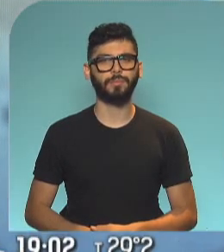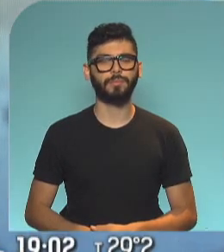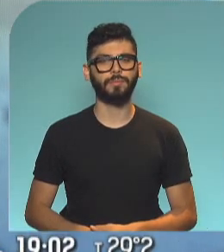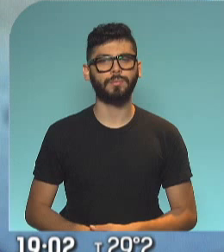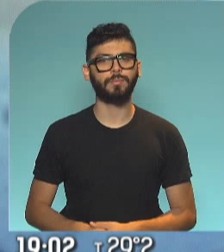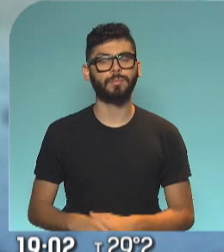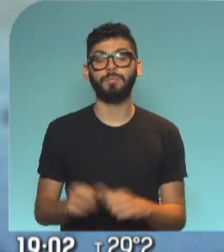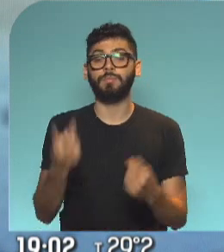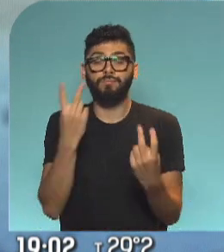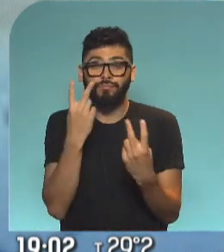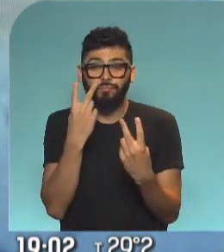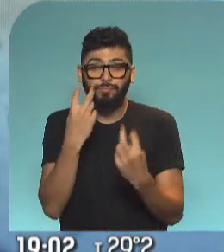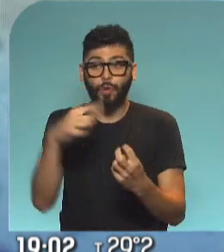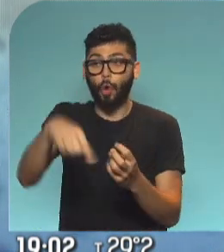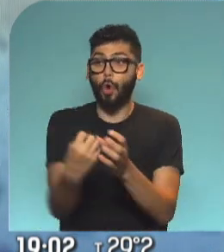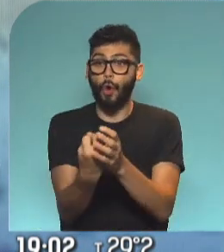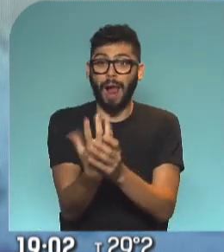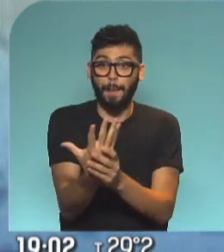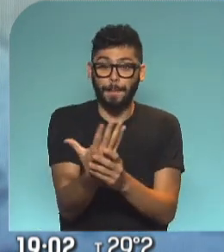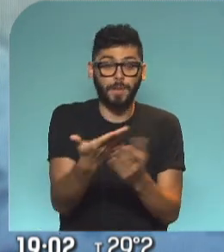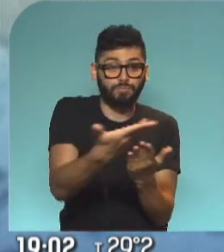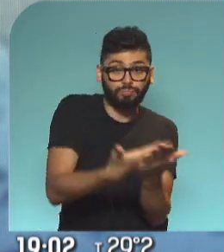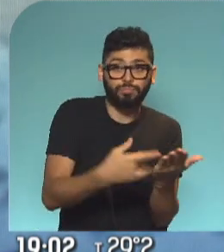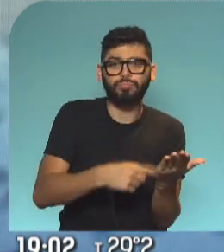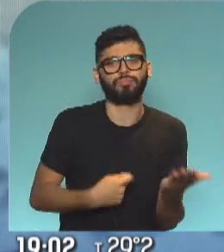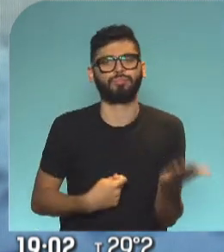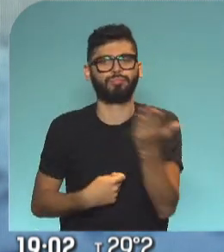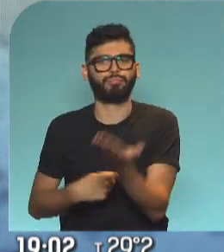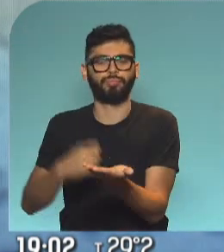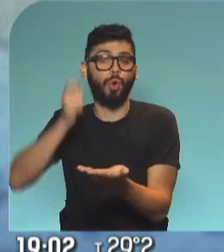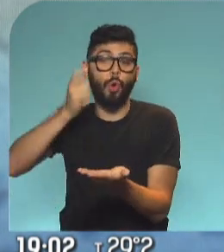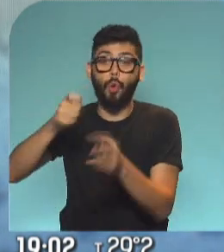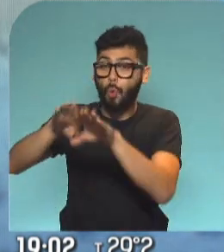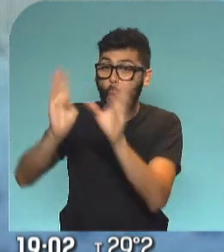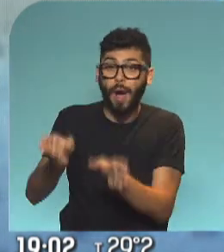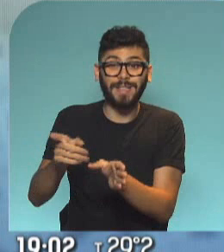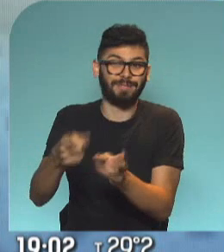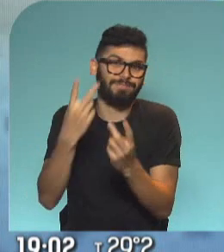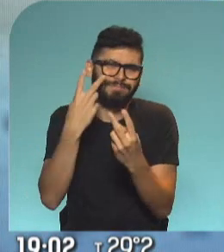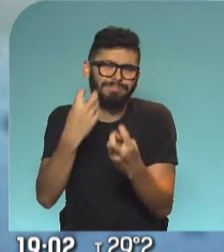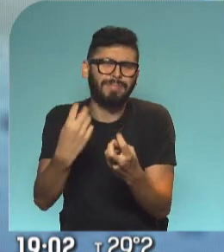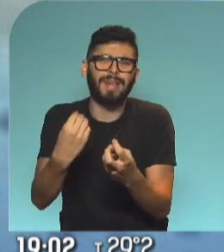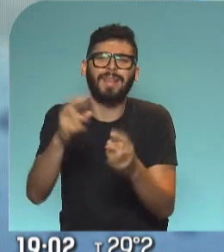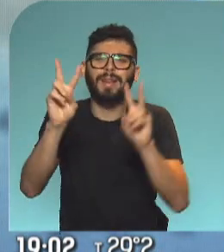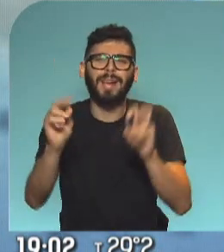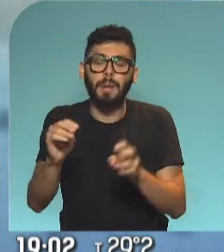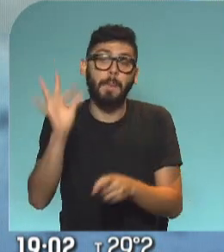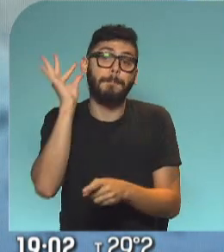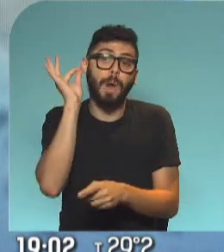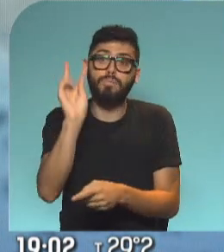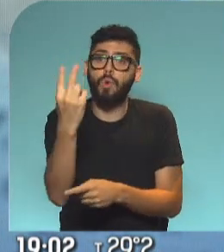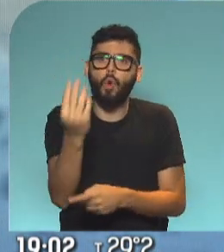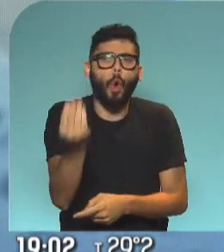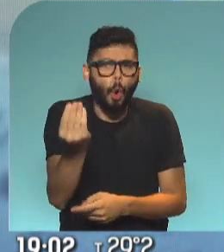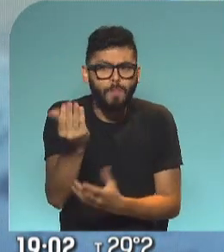el peritaje que esta mañana llegó a las oficinas de los tribunales que siguen adelante la investigación acerca de las causas de la muerte de diego armando maradona